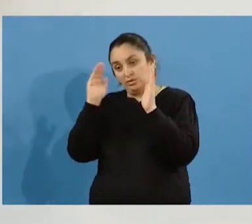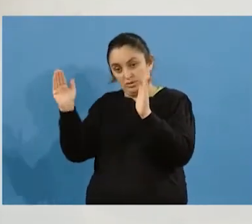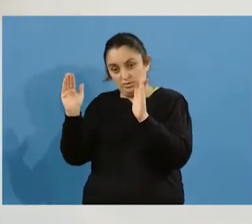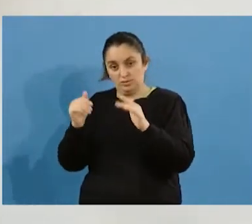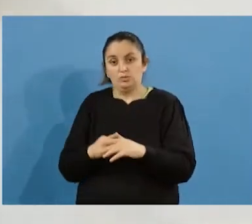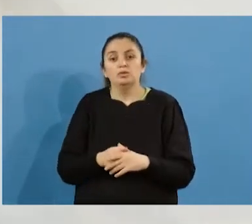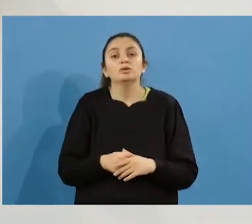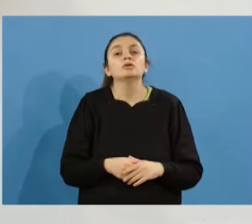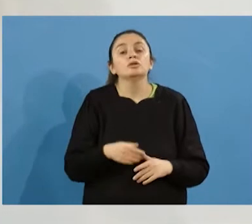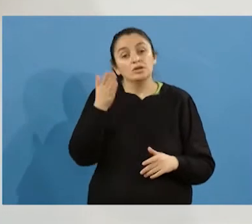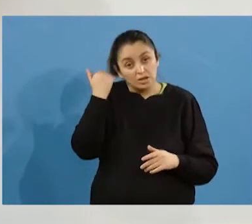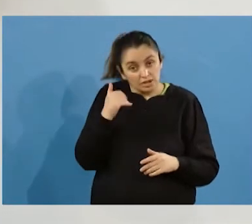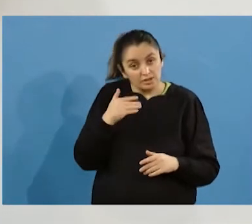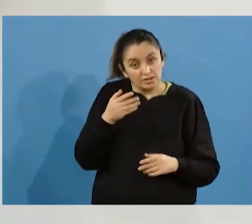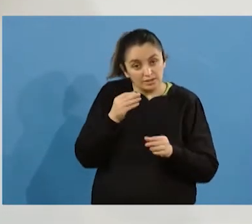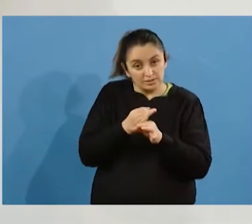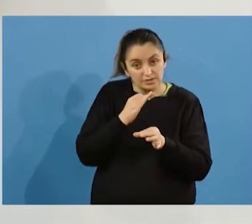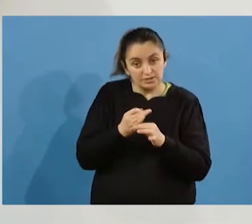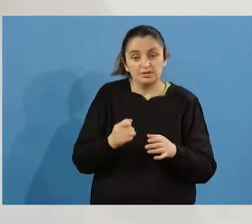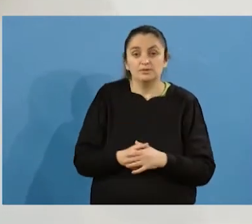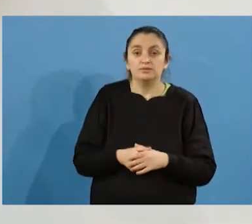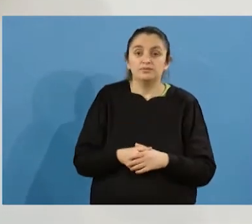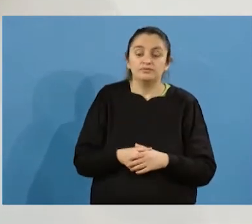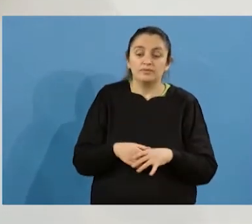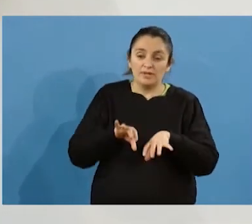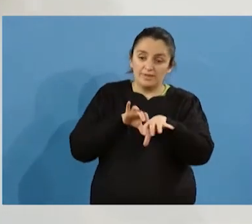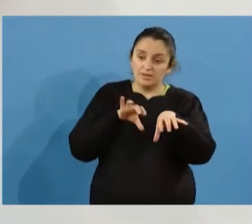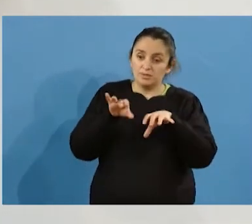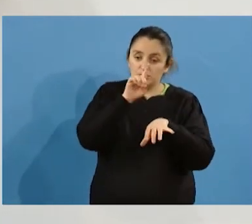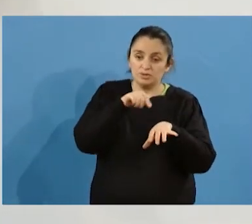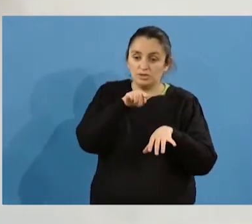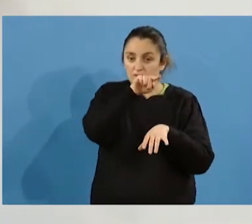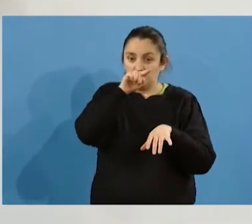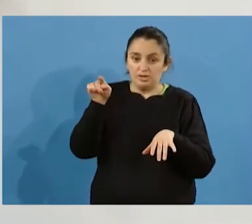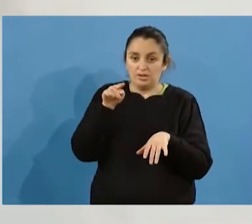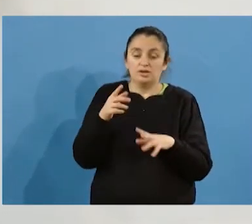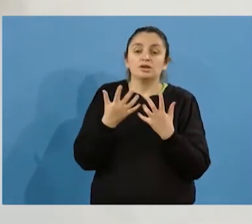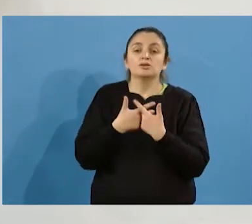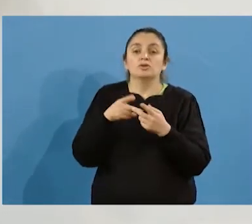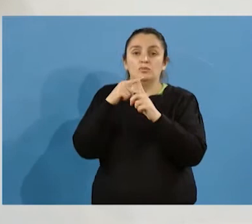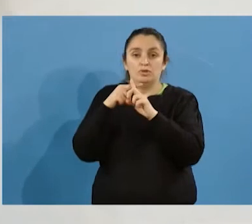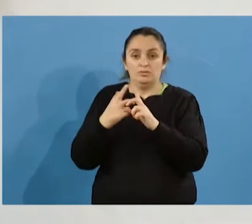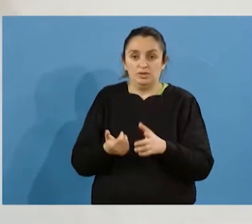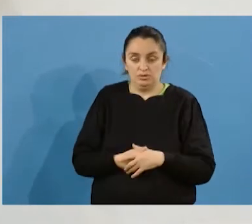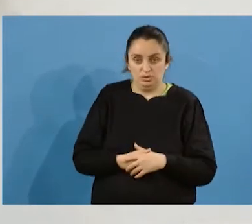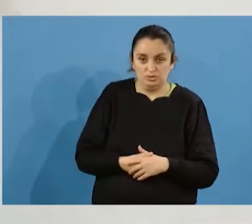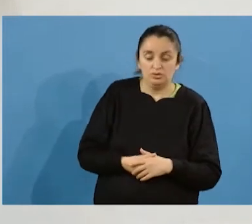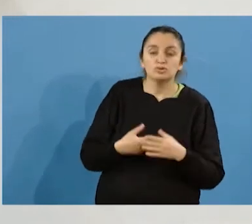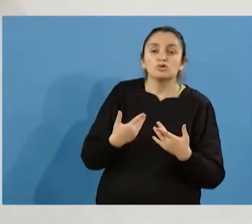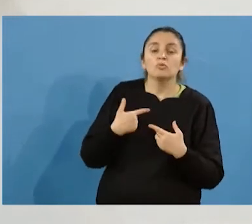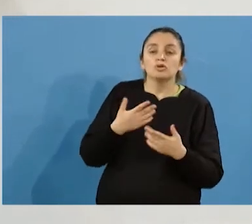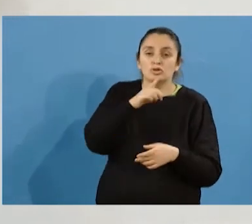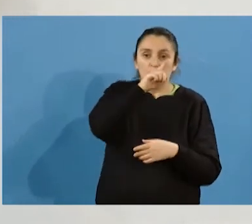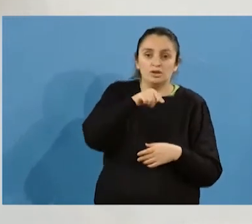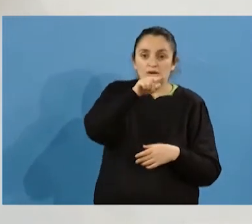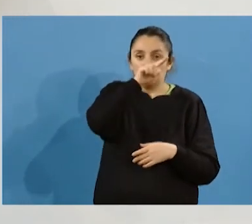vimos hace un rato que es la distributiva de la raíz con respecto a la multiplicación entonces puedo hacer raíz